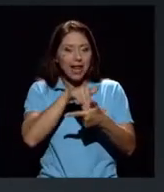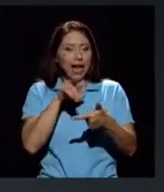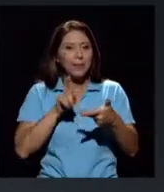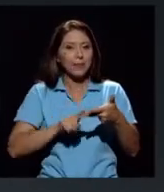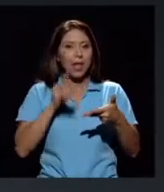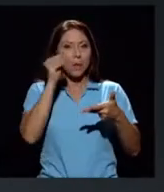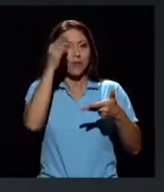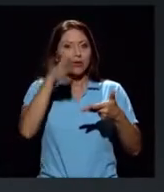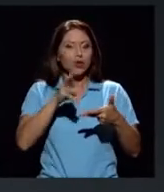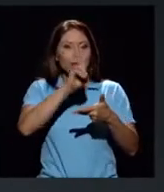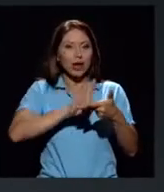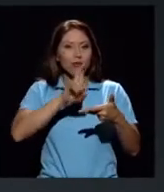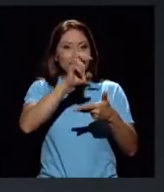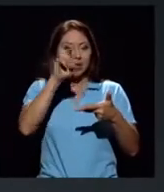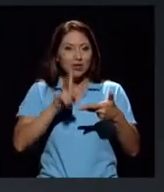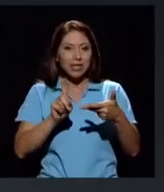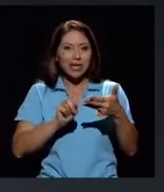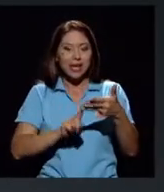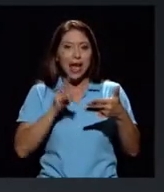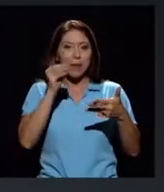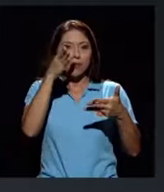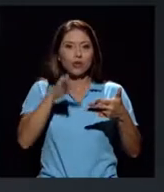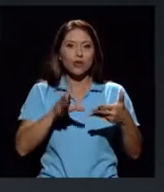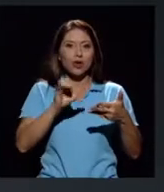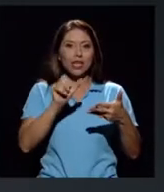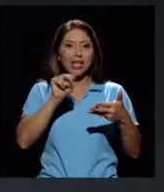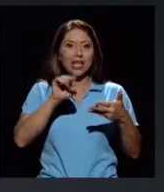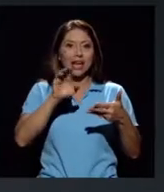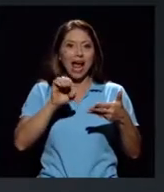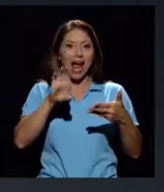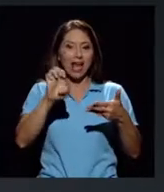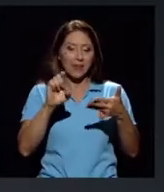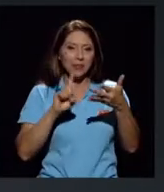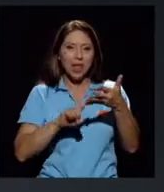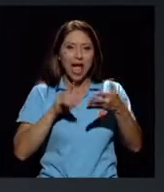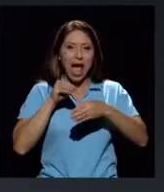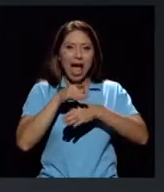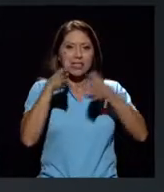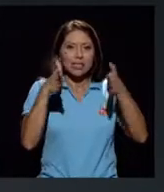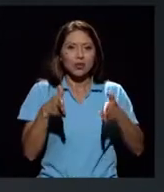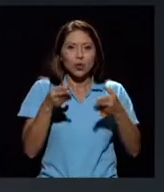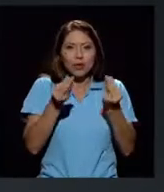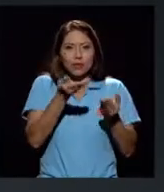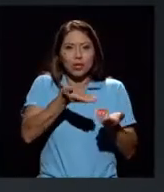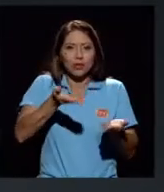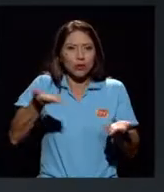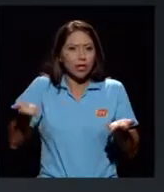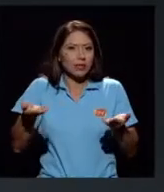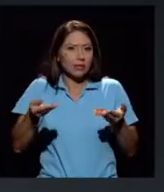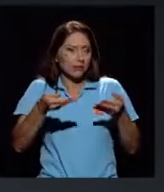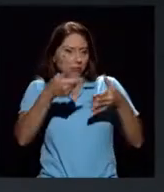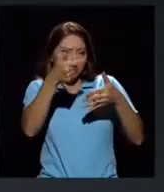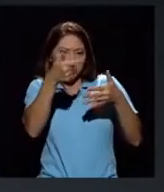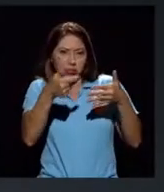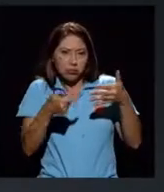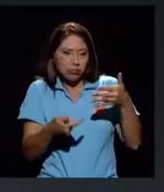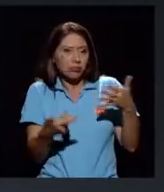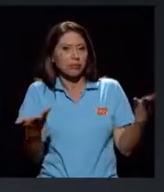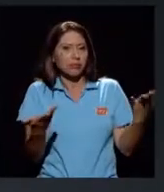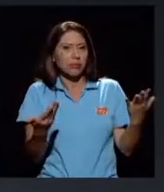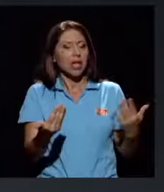costa rica profesor del incae y asesor de muchas cosas y yo tengo él